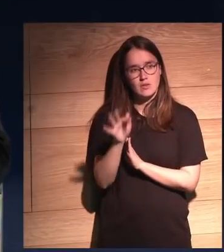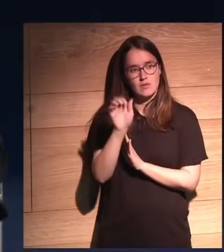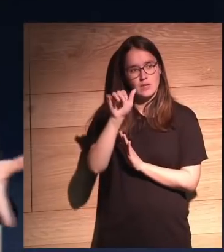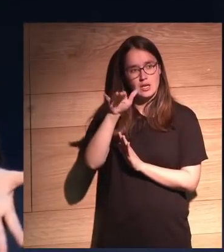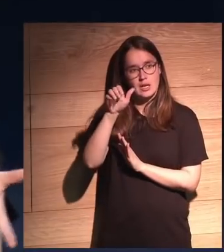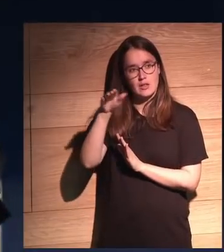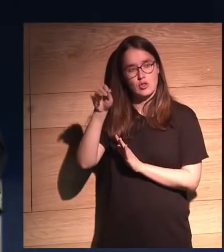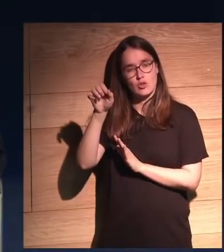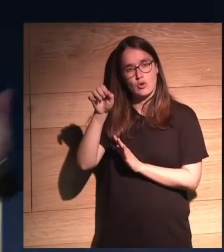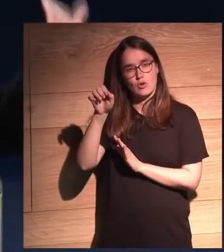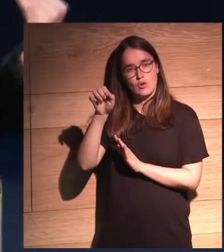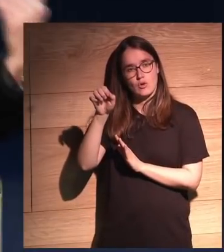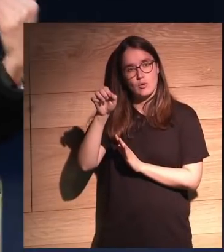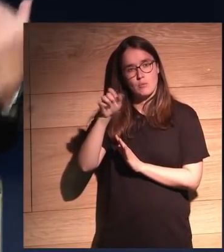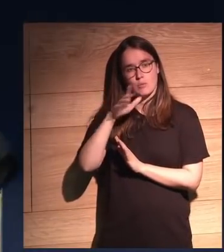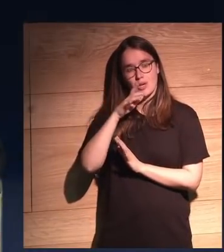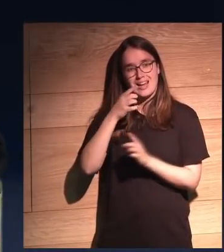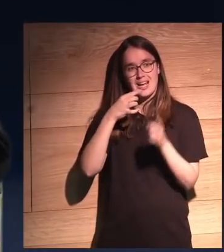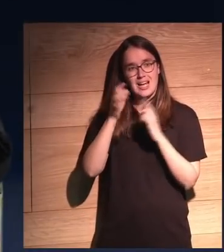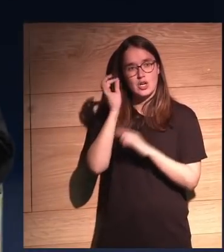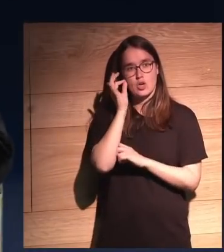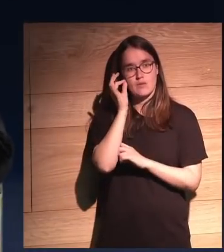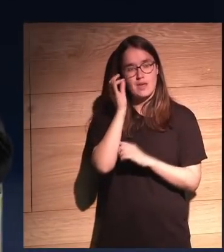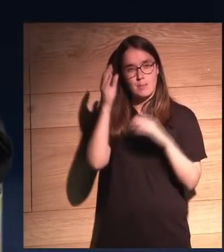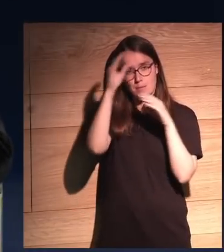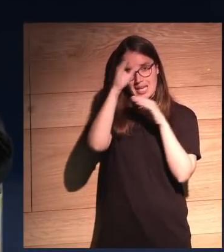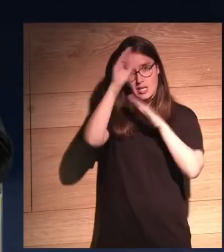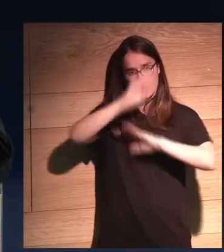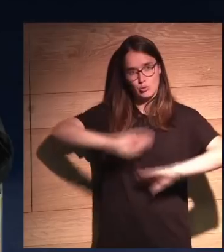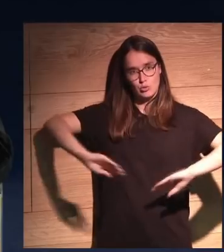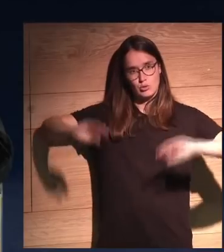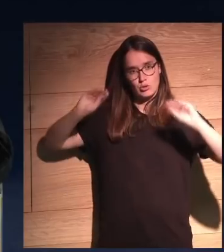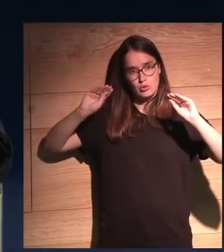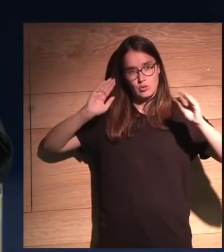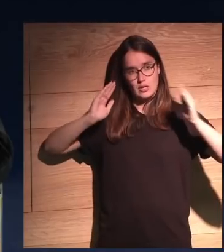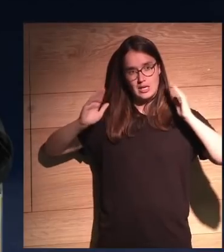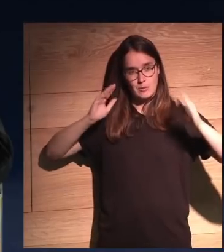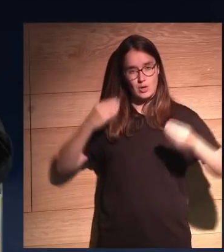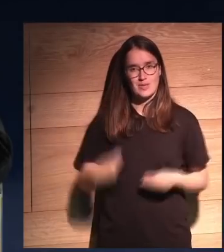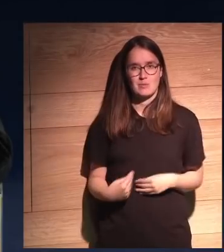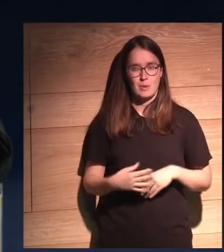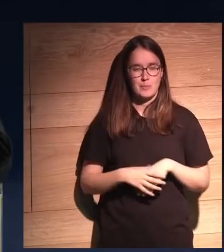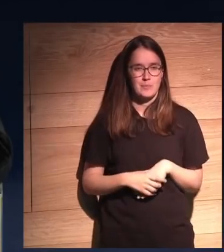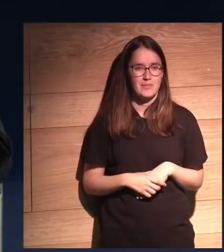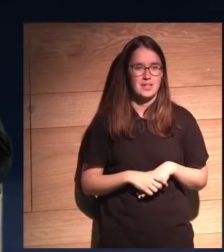Fernande Olivier, que os sonará porque era la novia de Picasso en este momento, ¿no?